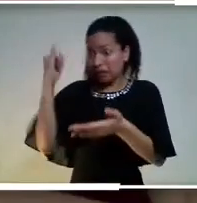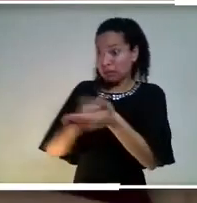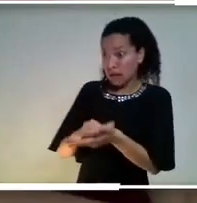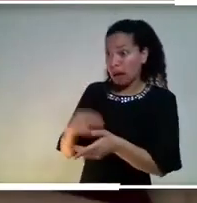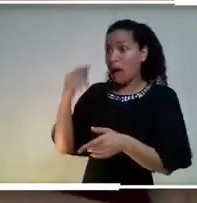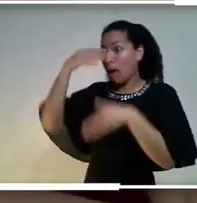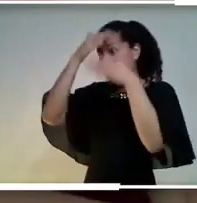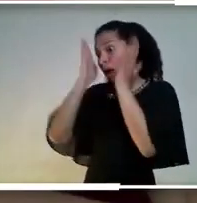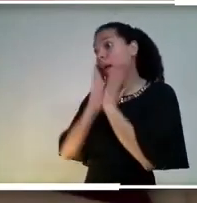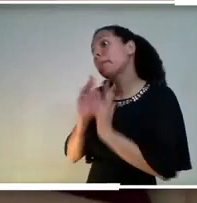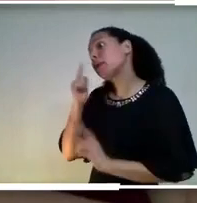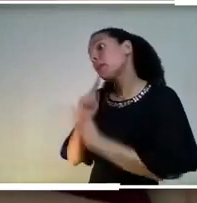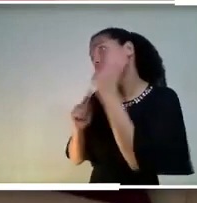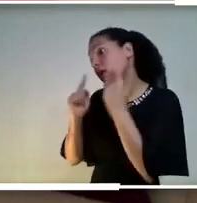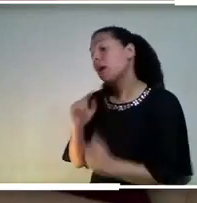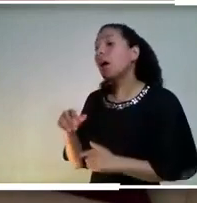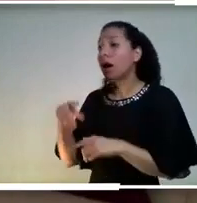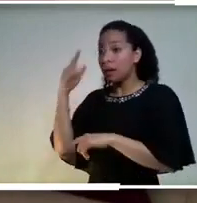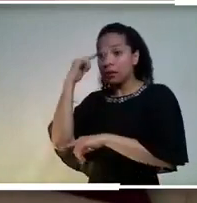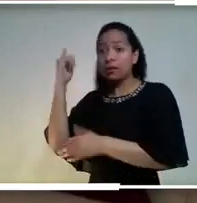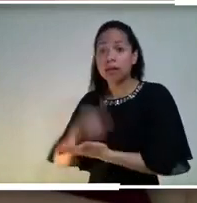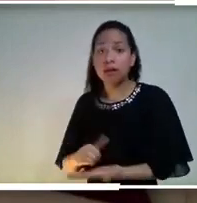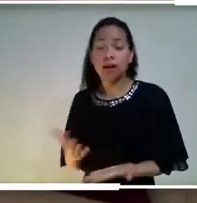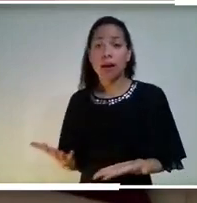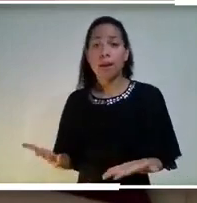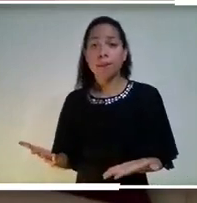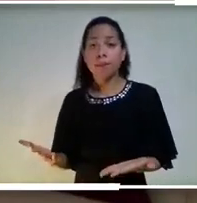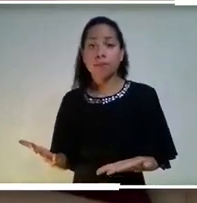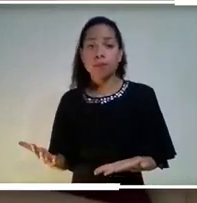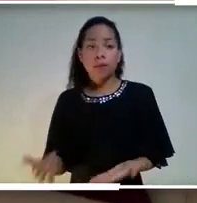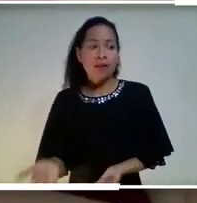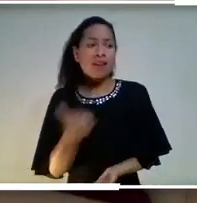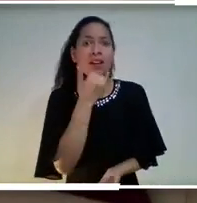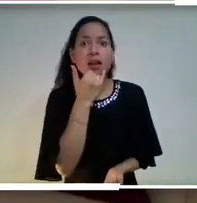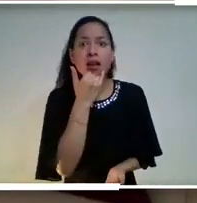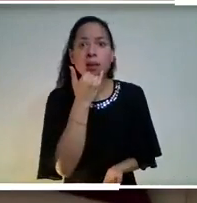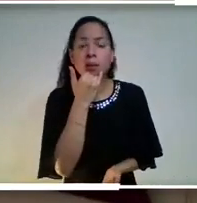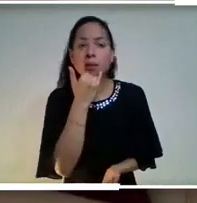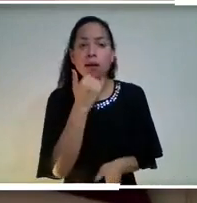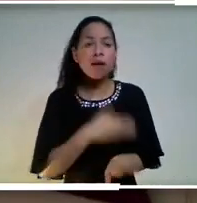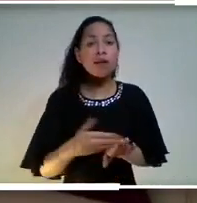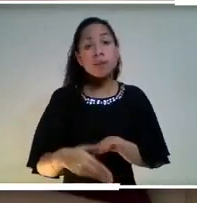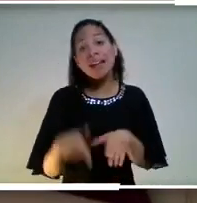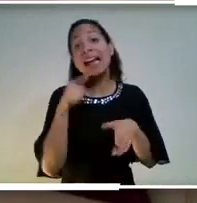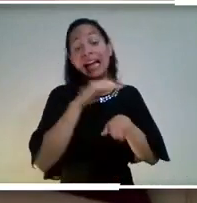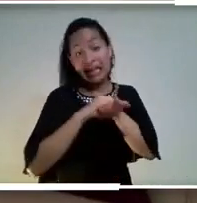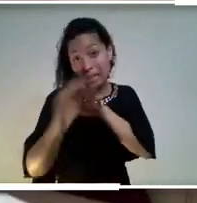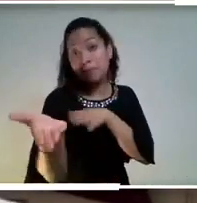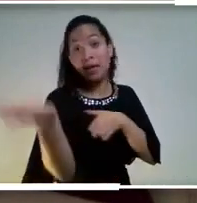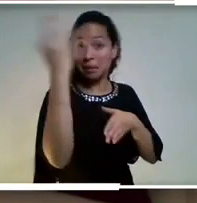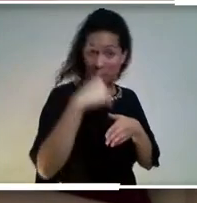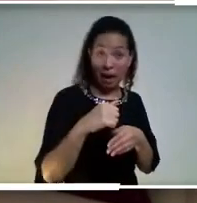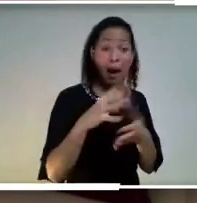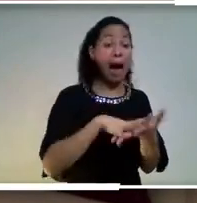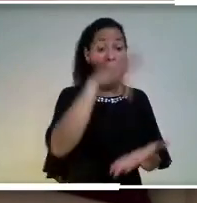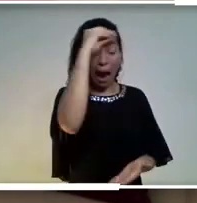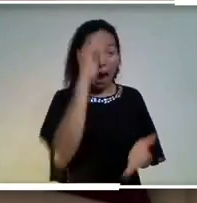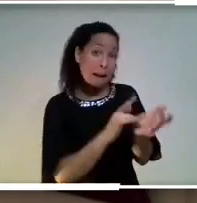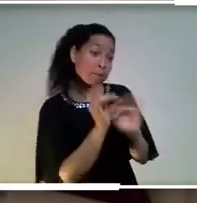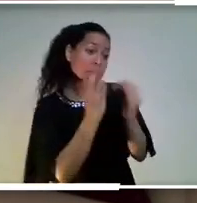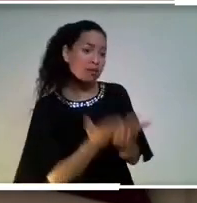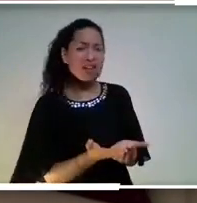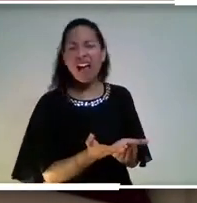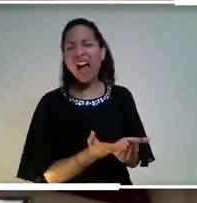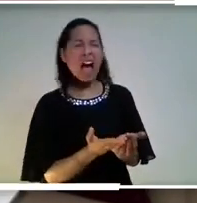rechaza aún así los llamados cristianos qué paradoja la gran mayoría prefiere guiarse por